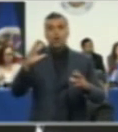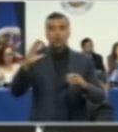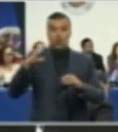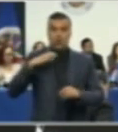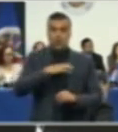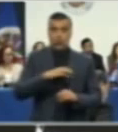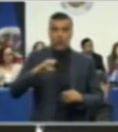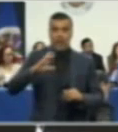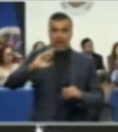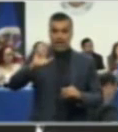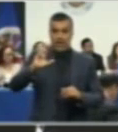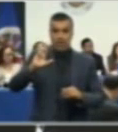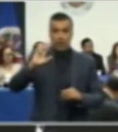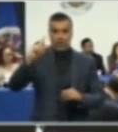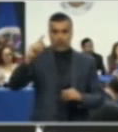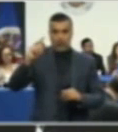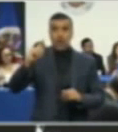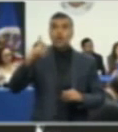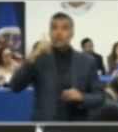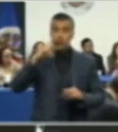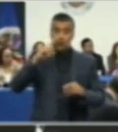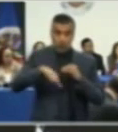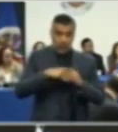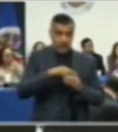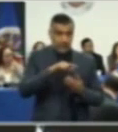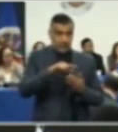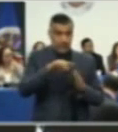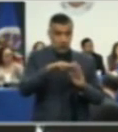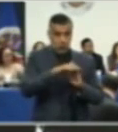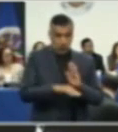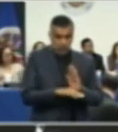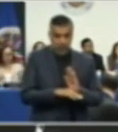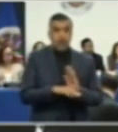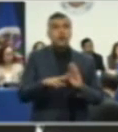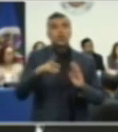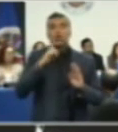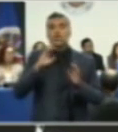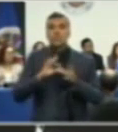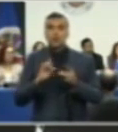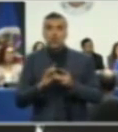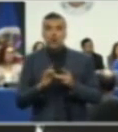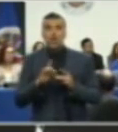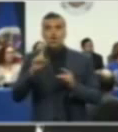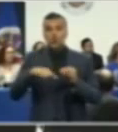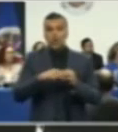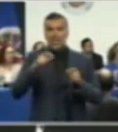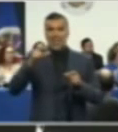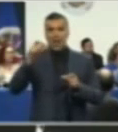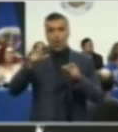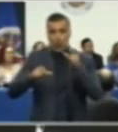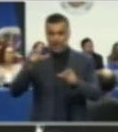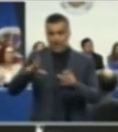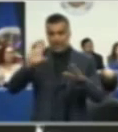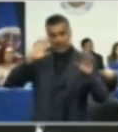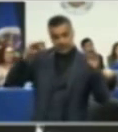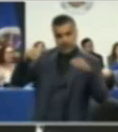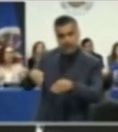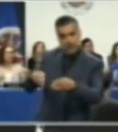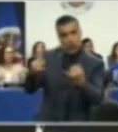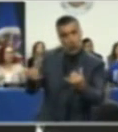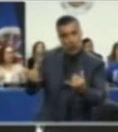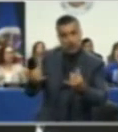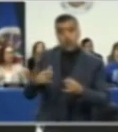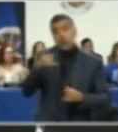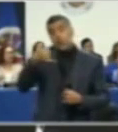República, exhortando la aprobación de esta norma, en donde se menciona justamente incluso a la audiencia que se está realizando el día de